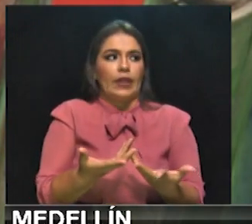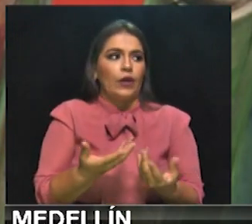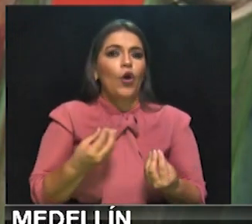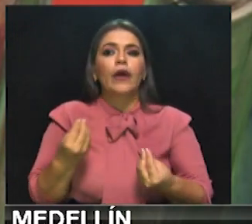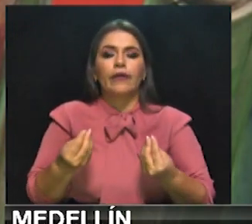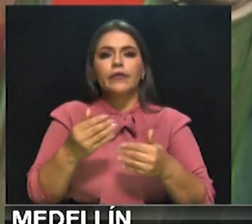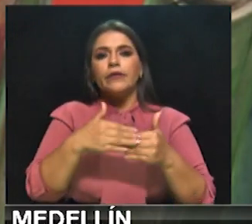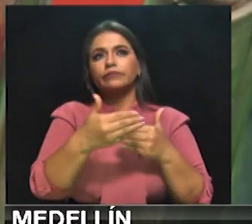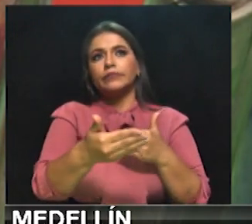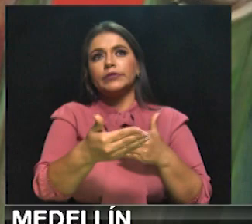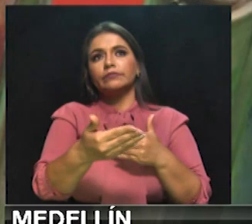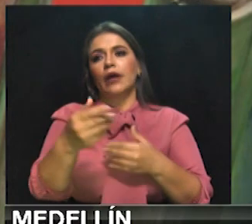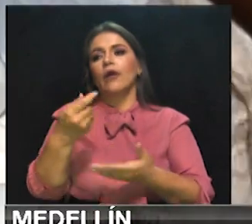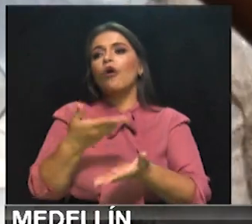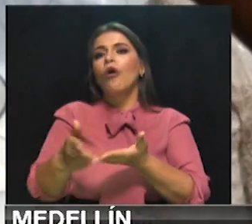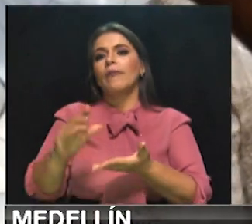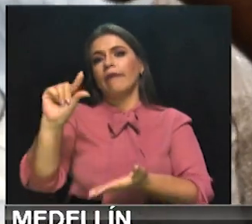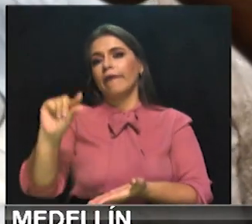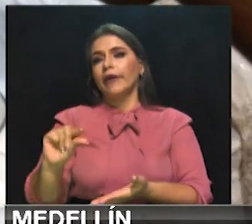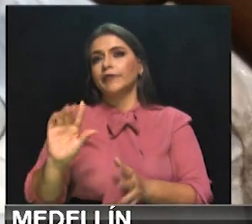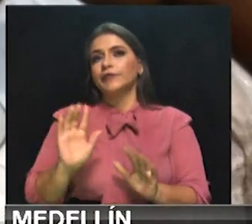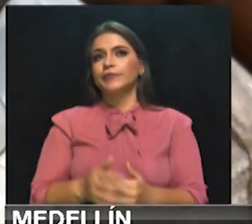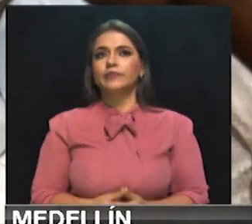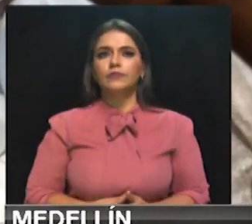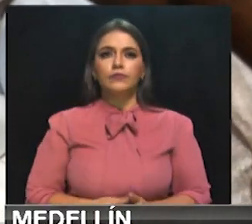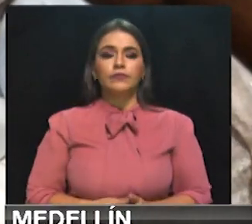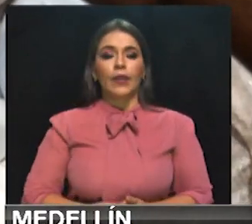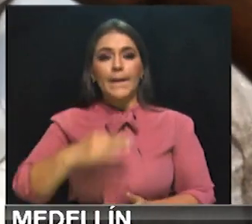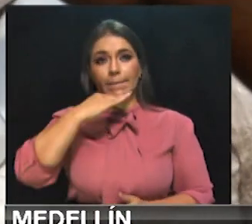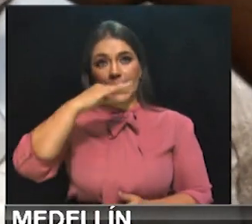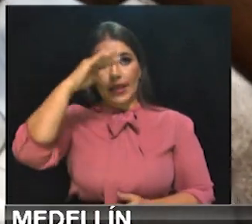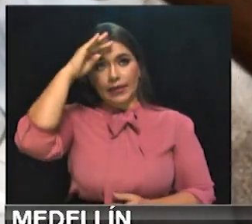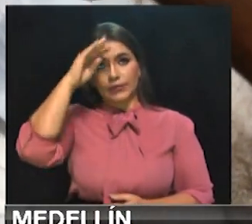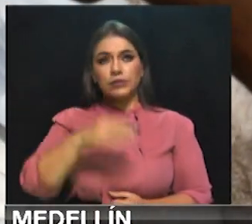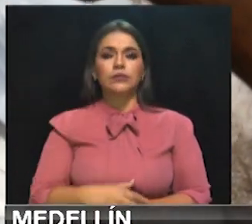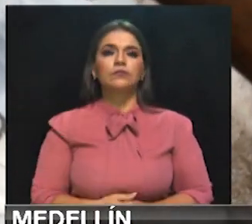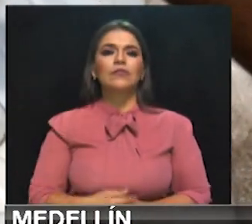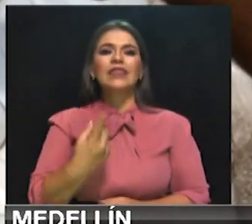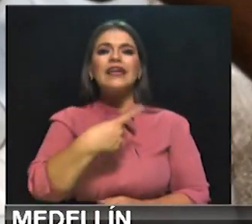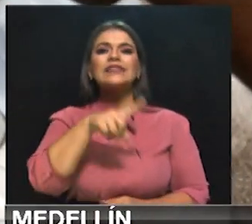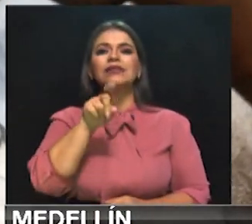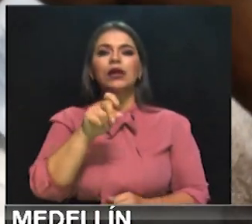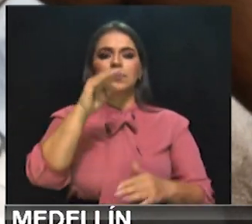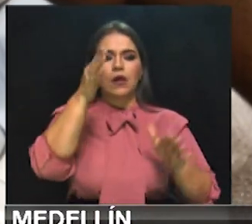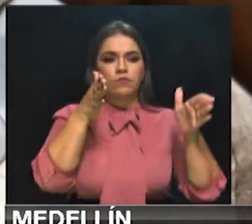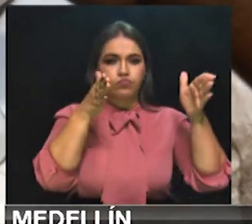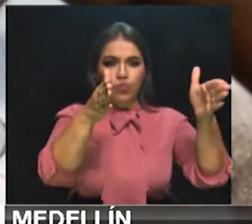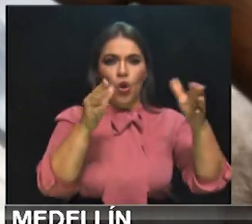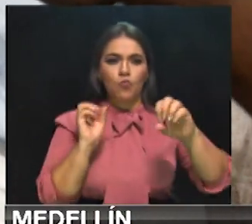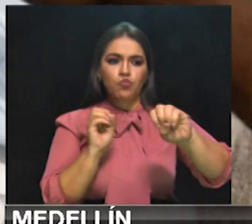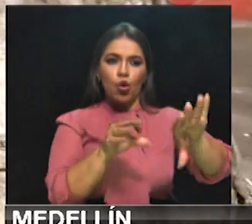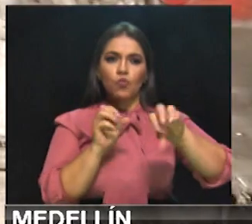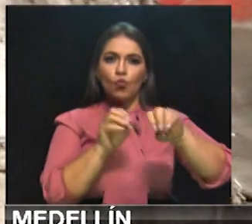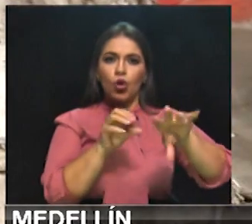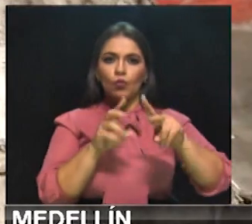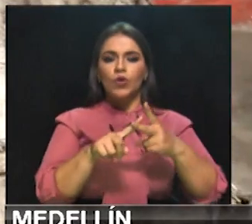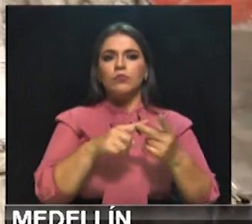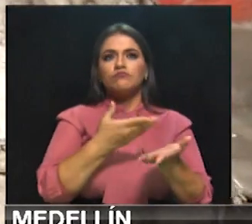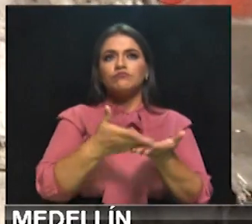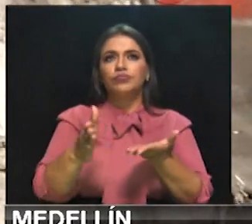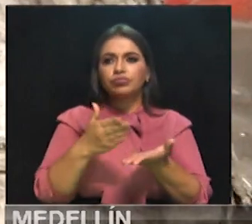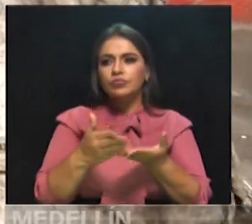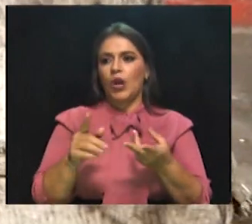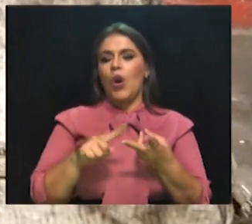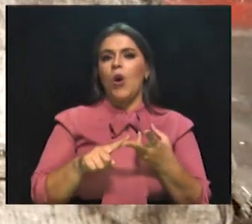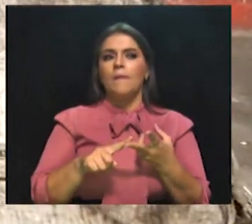material de compra del reciclador. En Medellín están habilitadas 16 bodegas para la compra y recolección de reciclaje. A